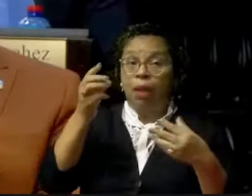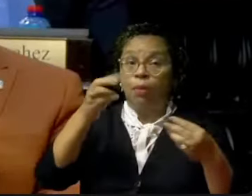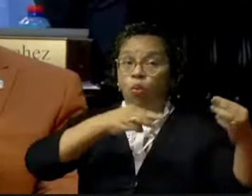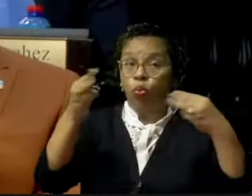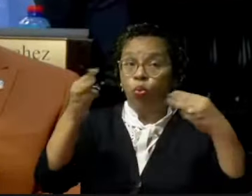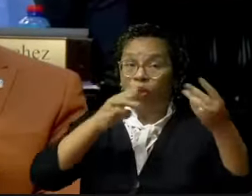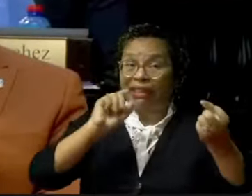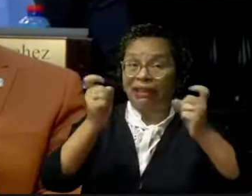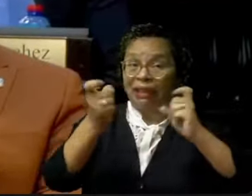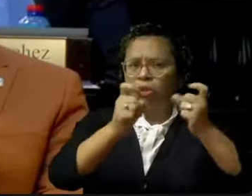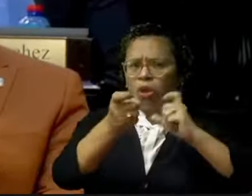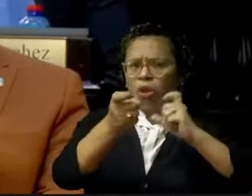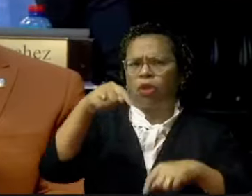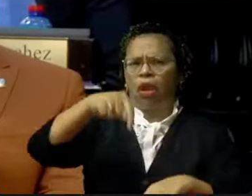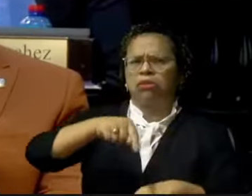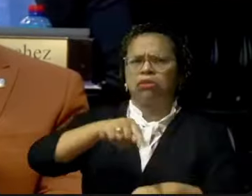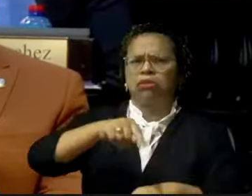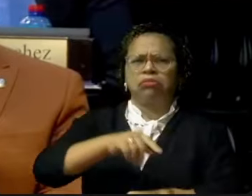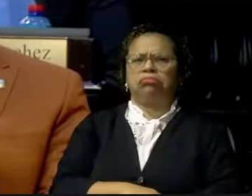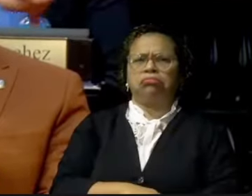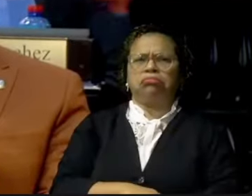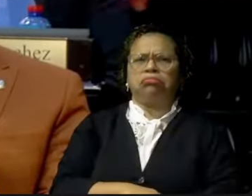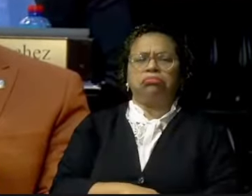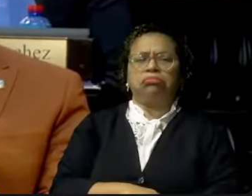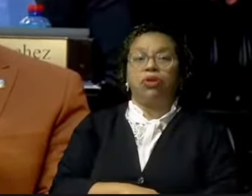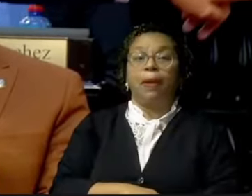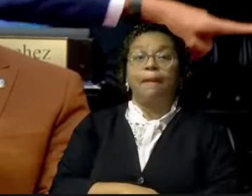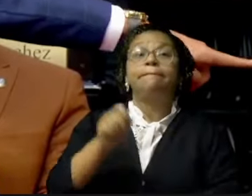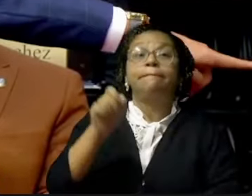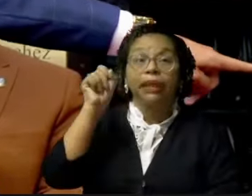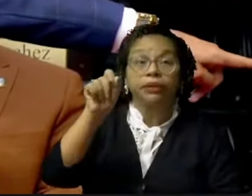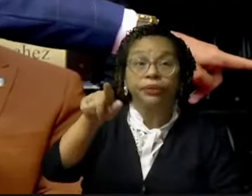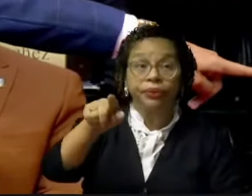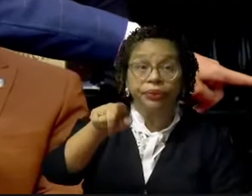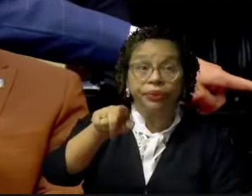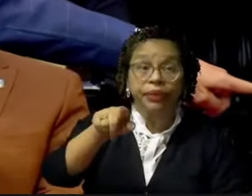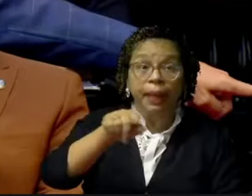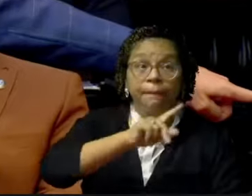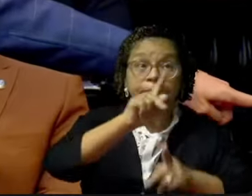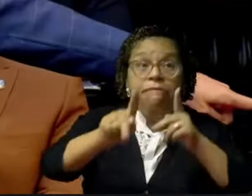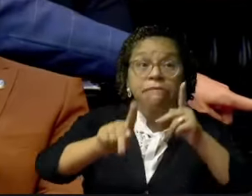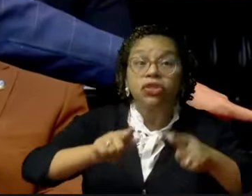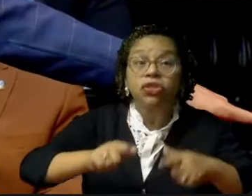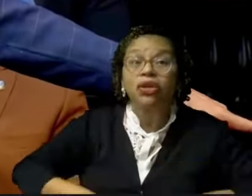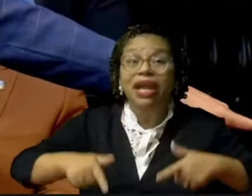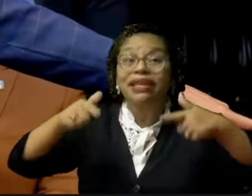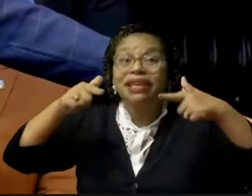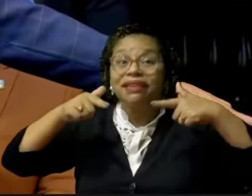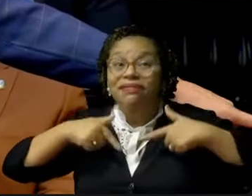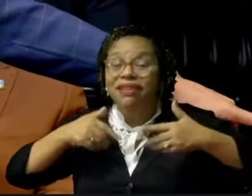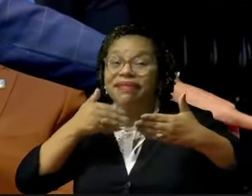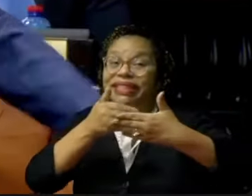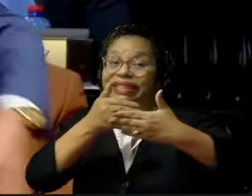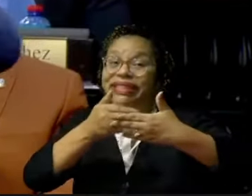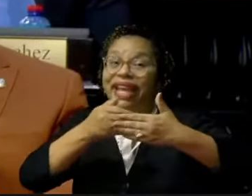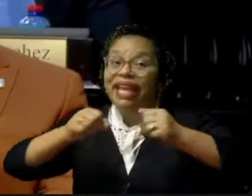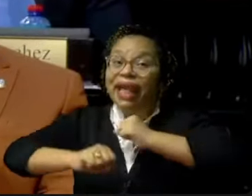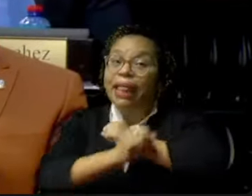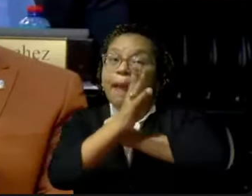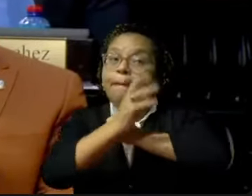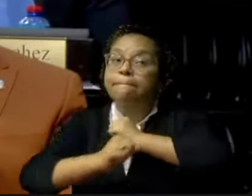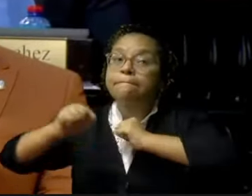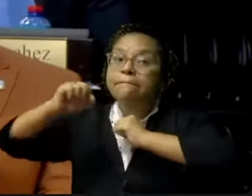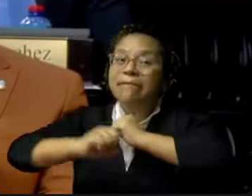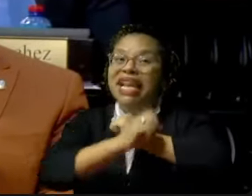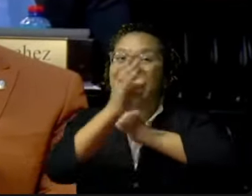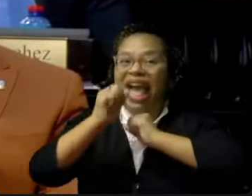Si no, pregúntenle a los que viven en los litorales playeros qué ocurre con el sargazo. Y la responsabilidad que este